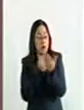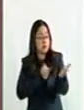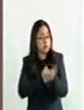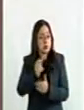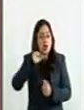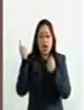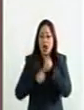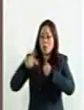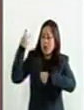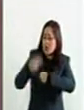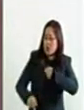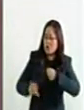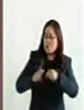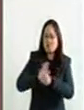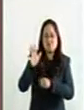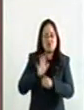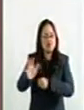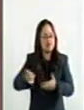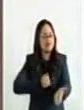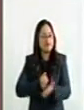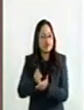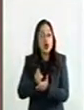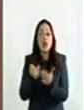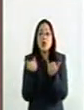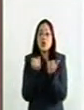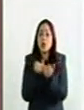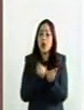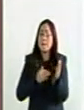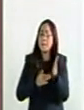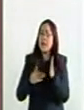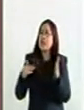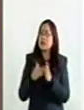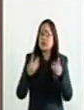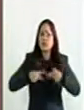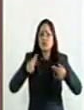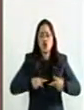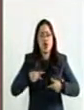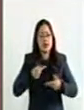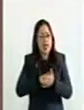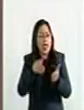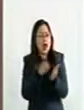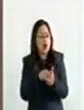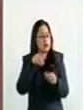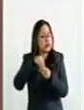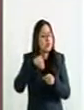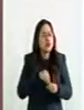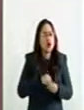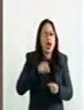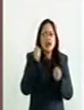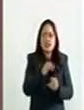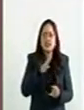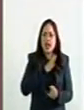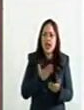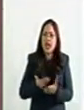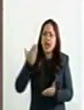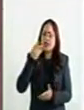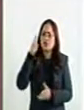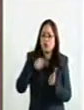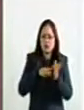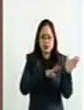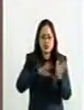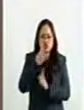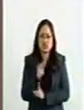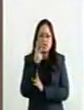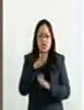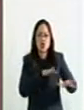de grave riesgo, es la misma que distinguió a los miles de héroes discretos que salvaron a tantos durante el sismo de 1985,